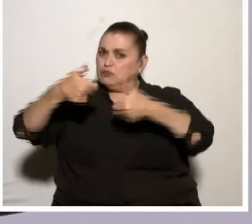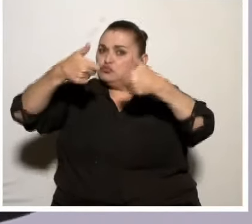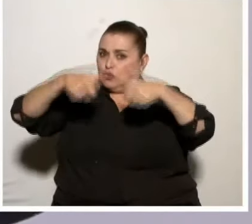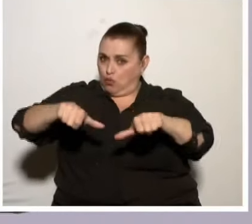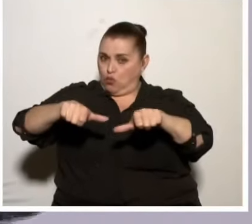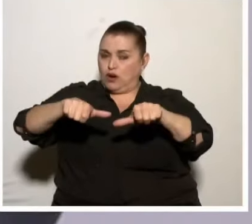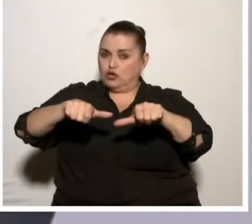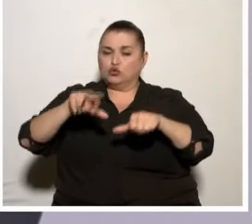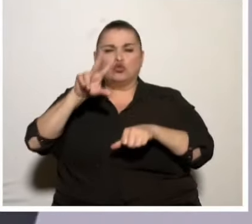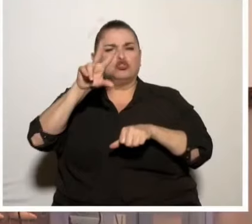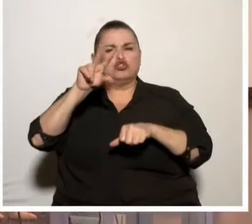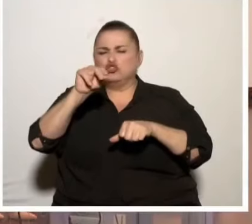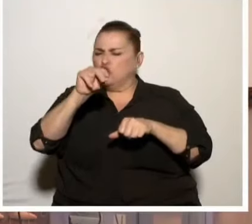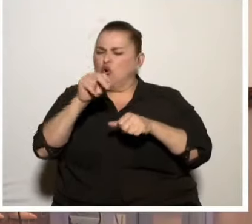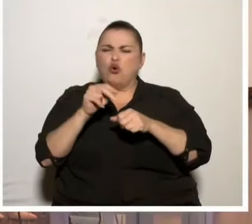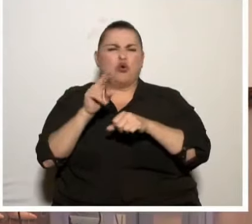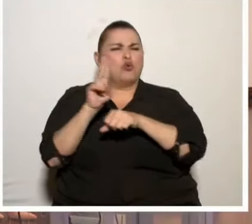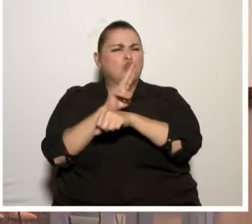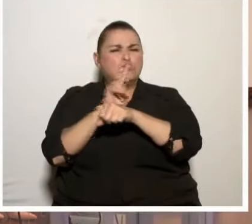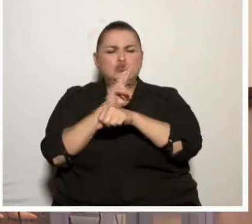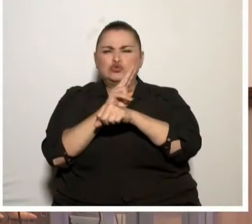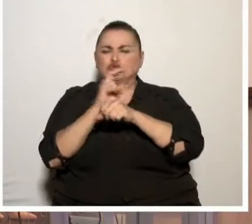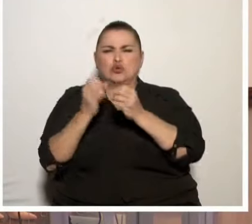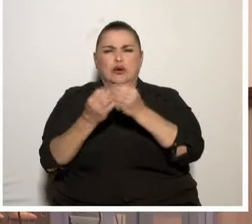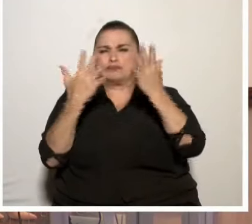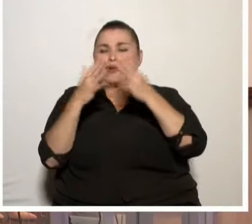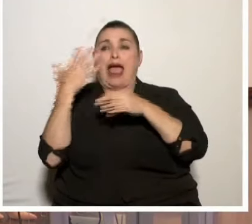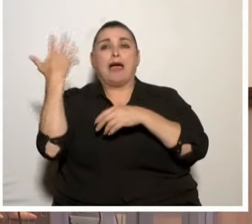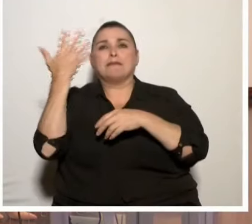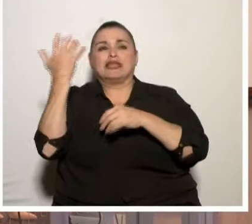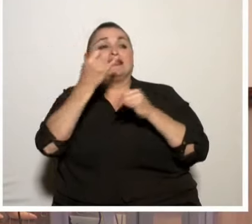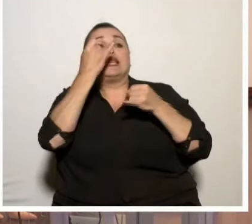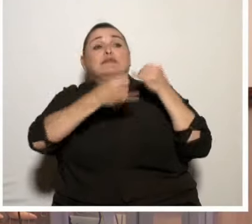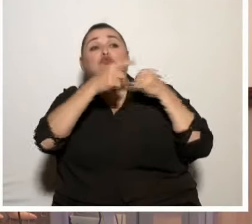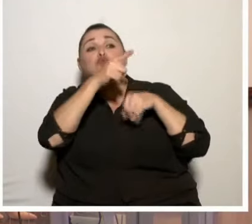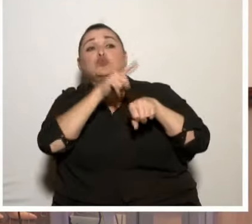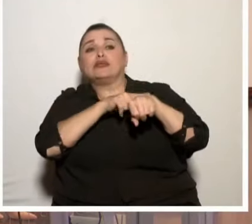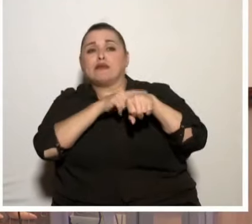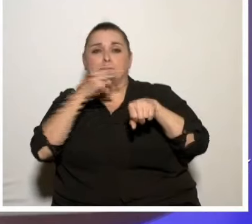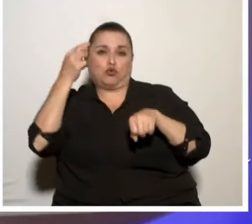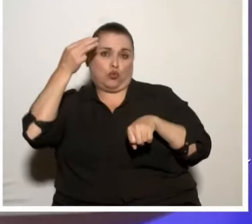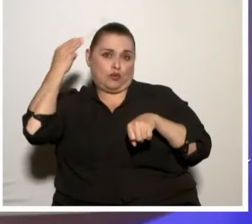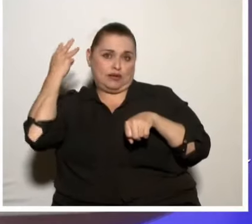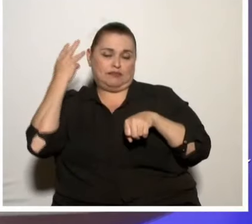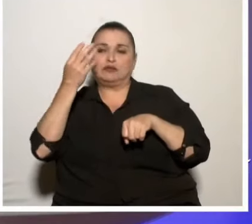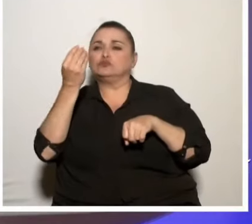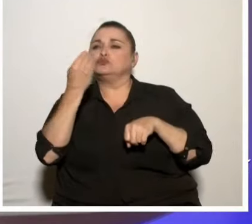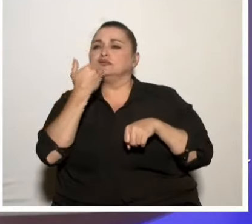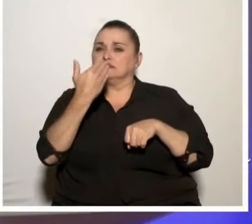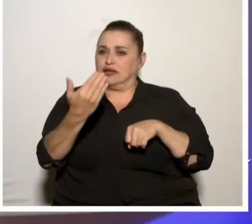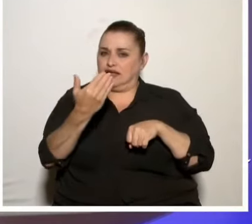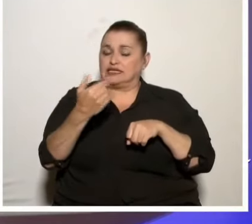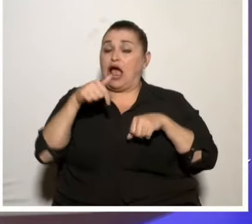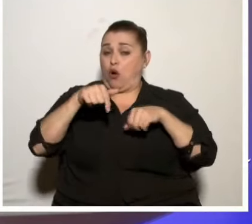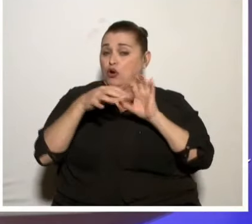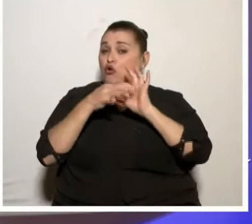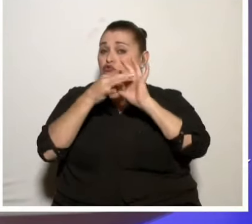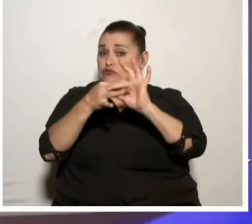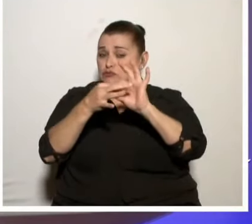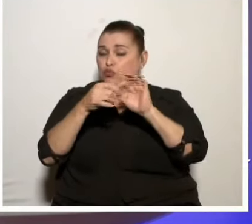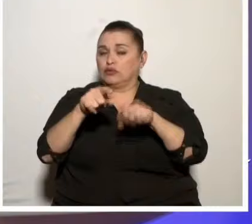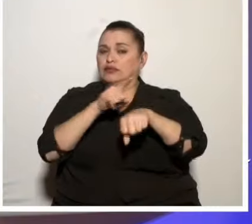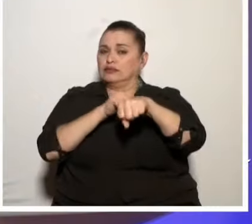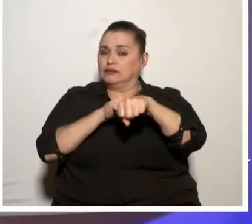acuerdo de no explotación del ambiente. Ha terminado su tiempo, don Welmer. Muchas gracias. Le corresponde ahora